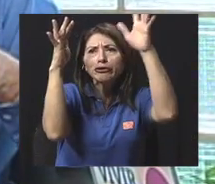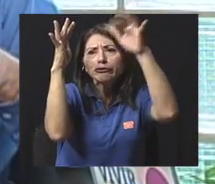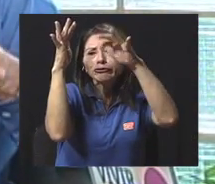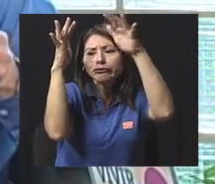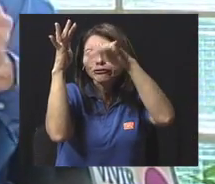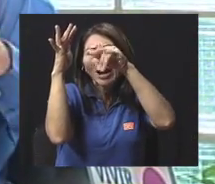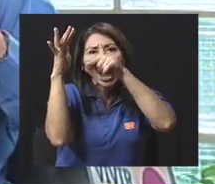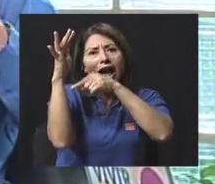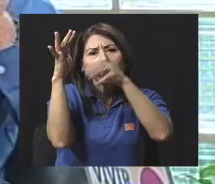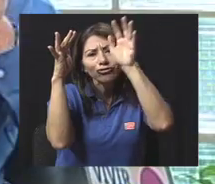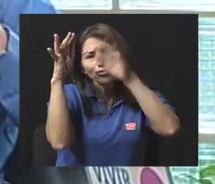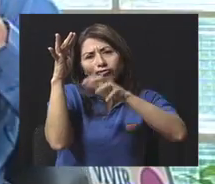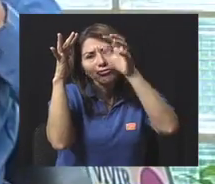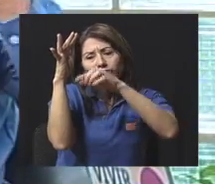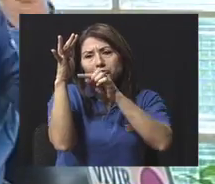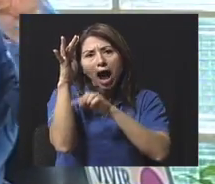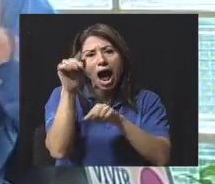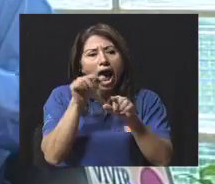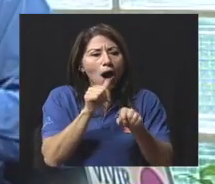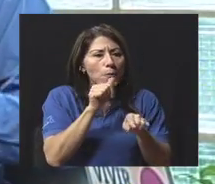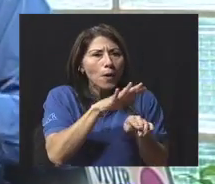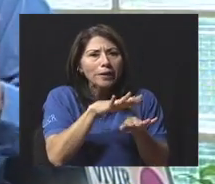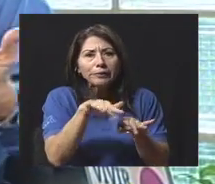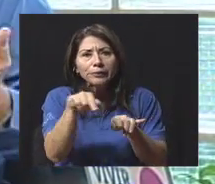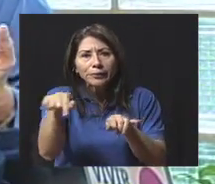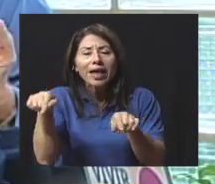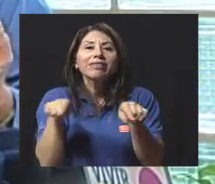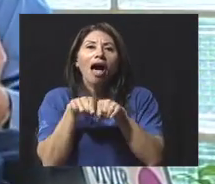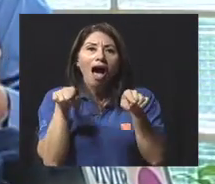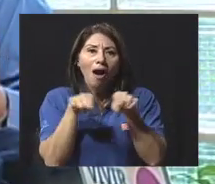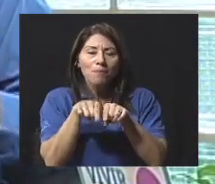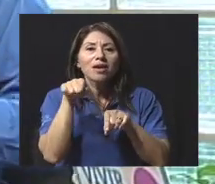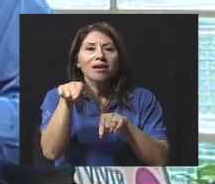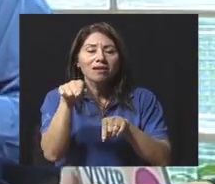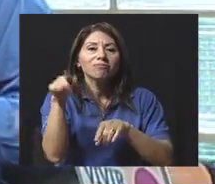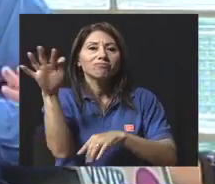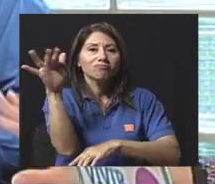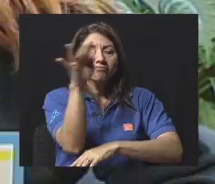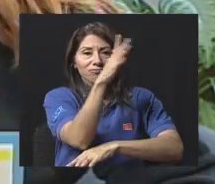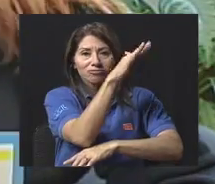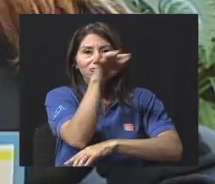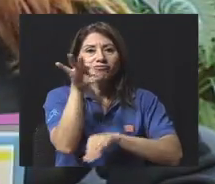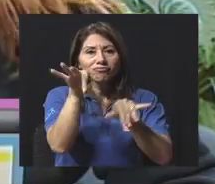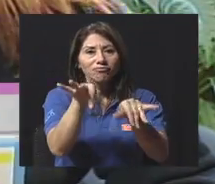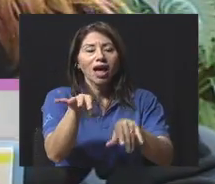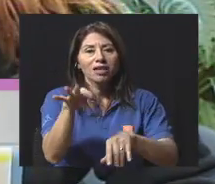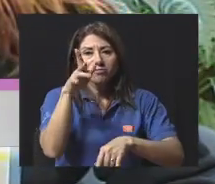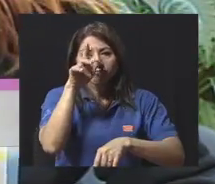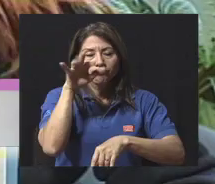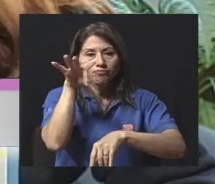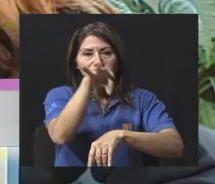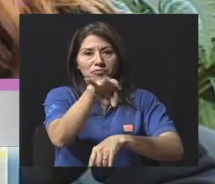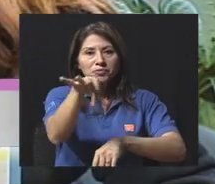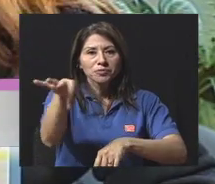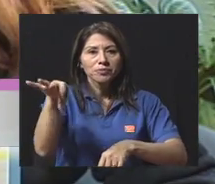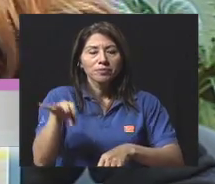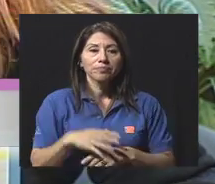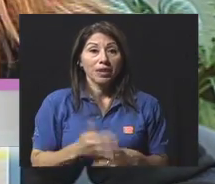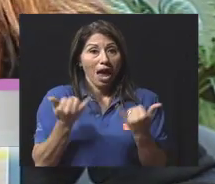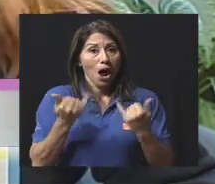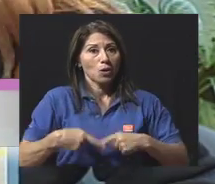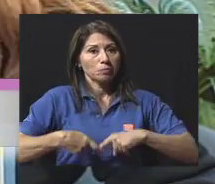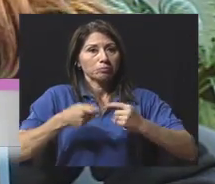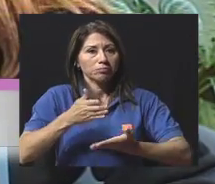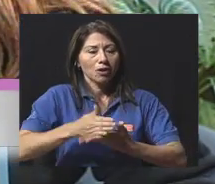de contenedor y le gusta también reposar en lo que es la arboleda por ejemplo vamos a hacer otra pausa en esta conversación para luego